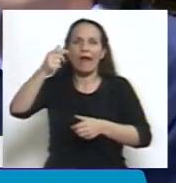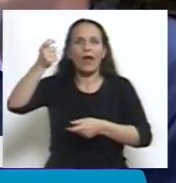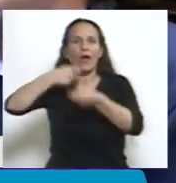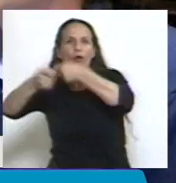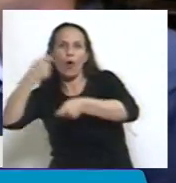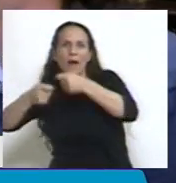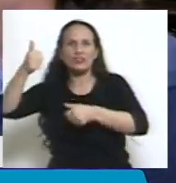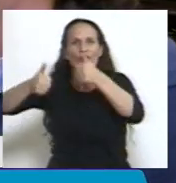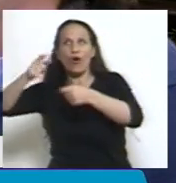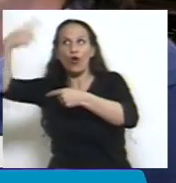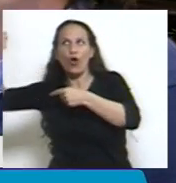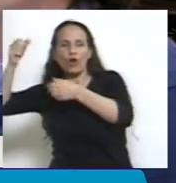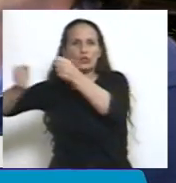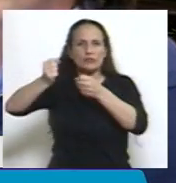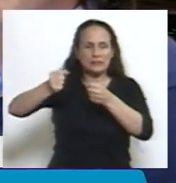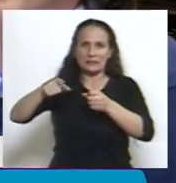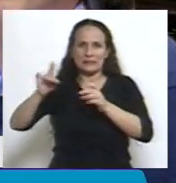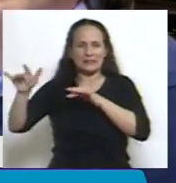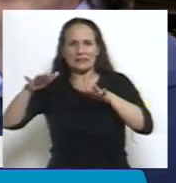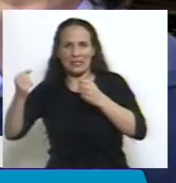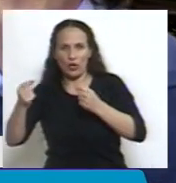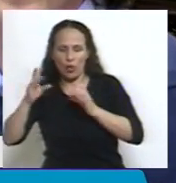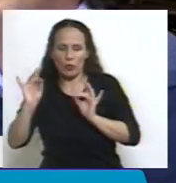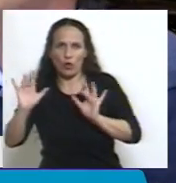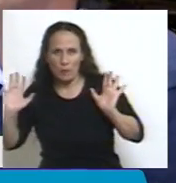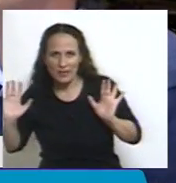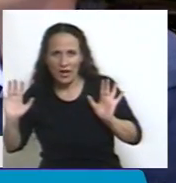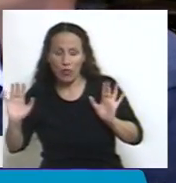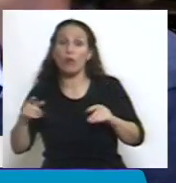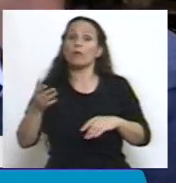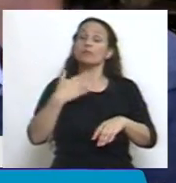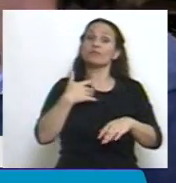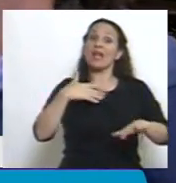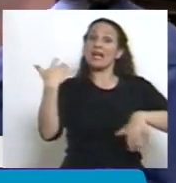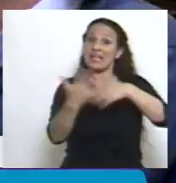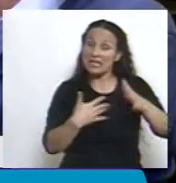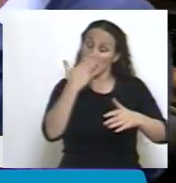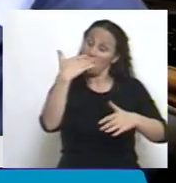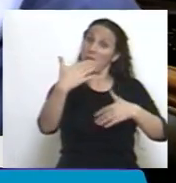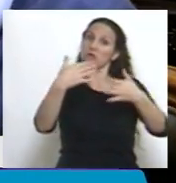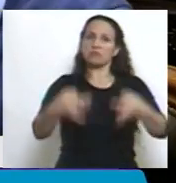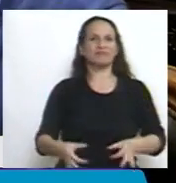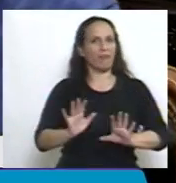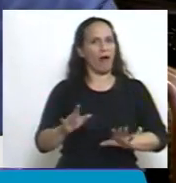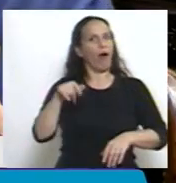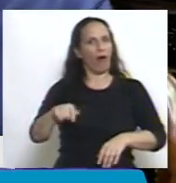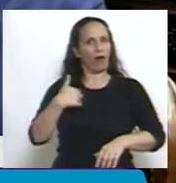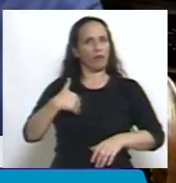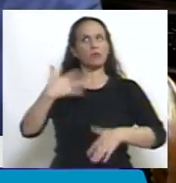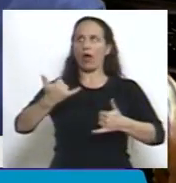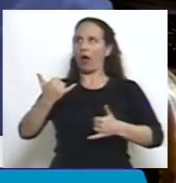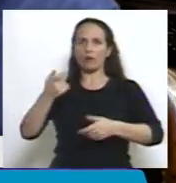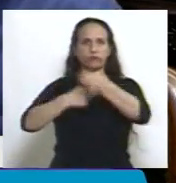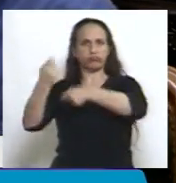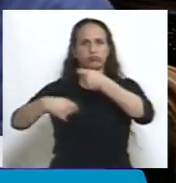la crisis fue dolorosa en términos sociales, políticos y económicos, pero se llevó eso. De golpe éramos hipercompetitivos, de golpe no